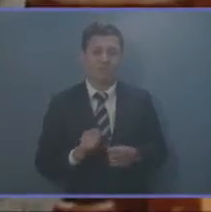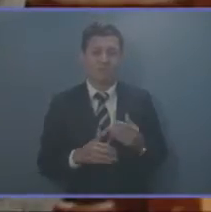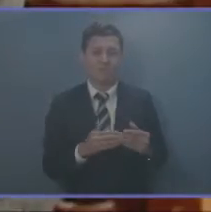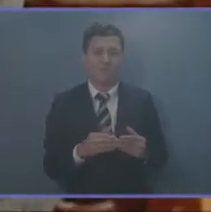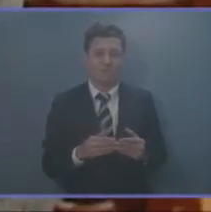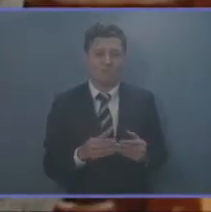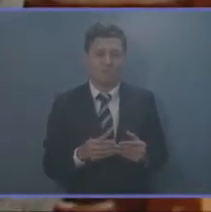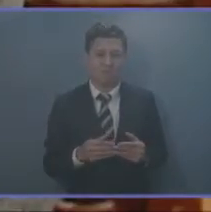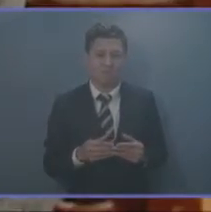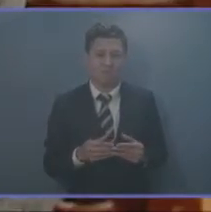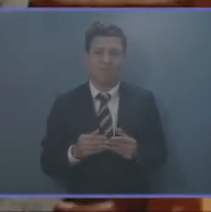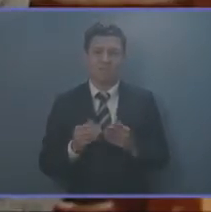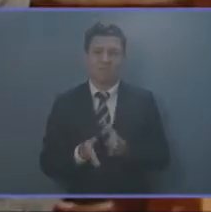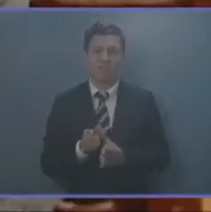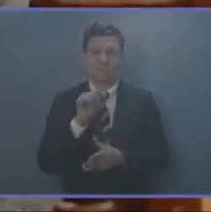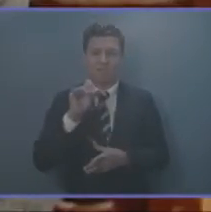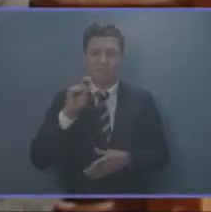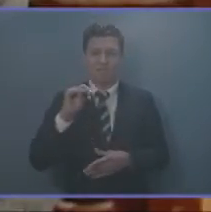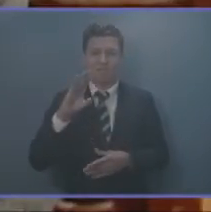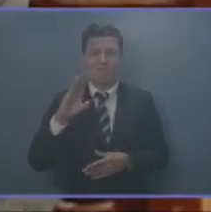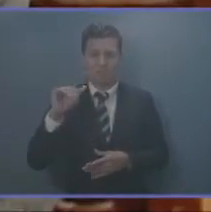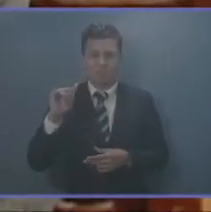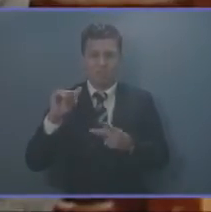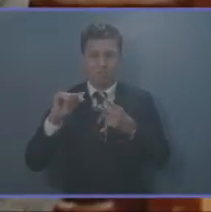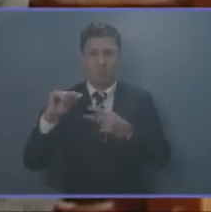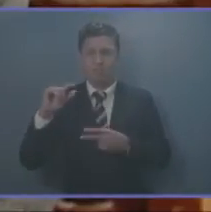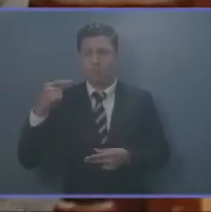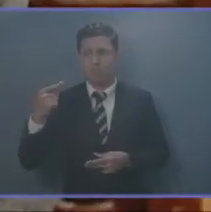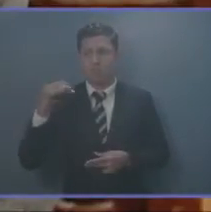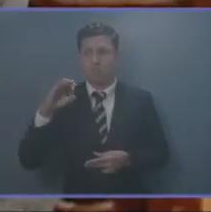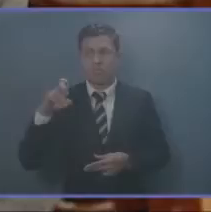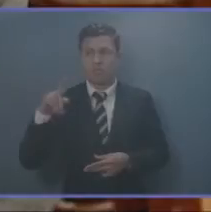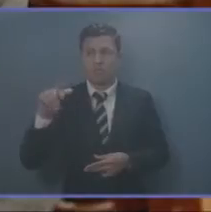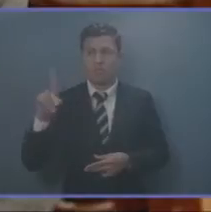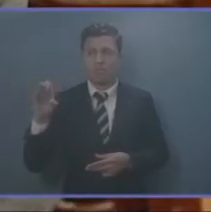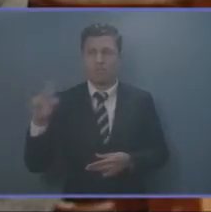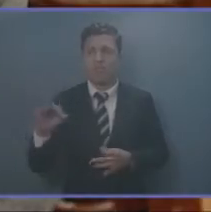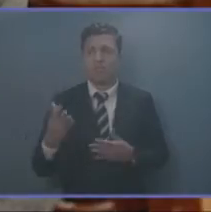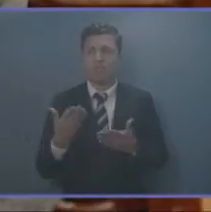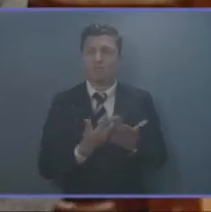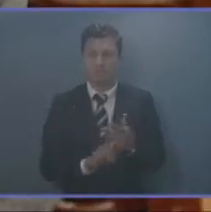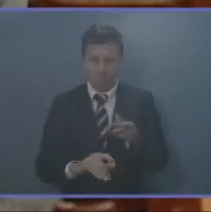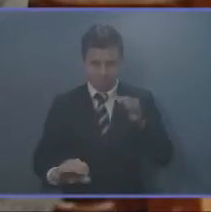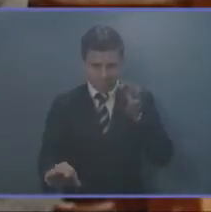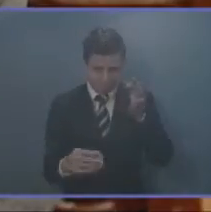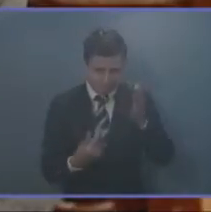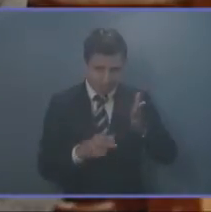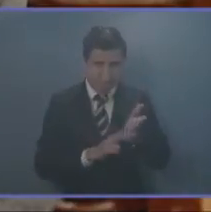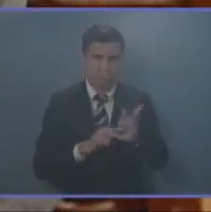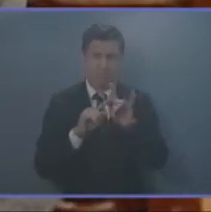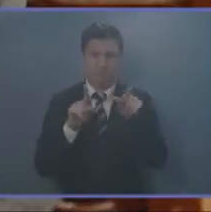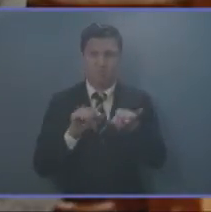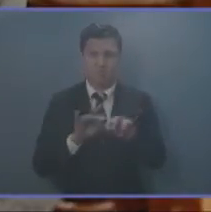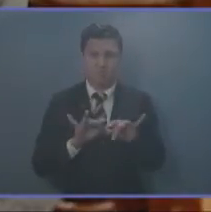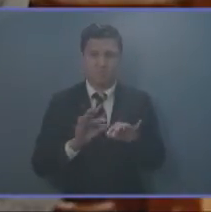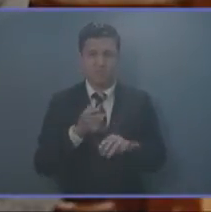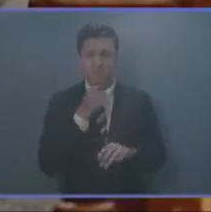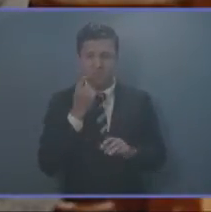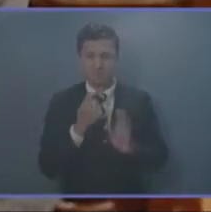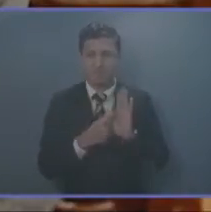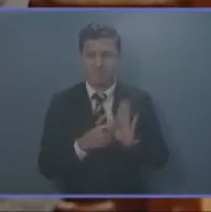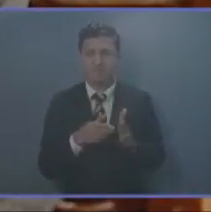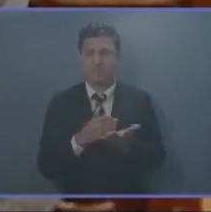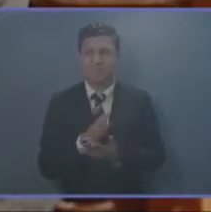ITCA FEPADE. Actualmente, en lo que atañe a la adquisición de equipo informático para fortalecer las